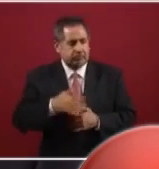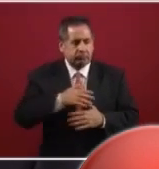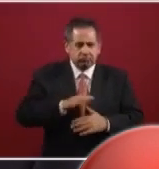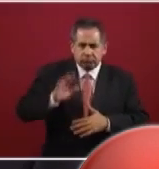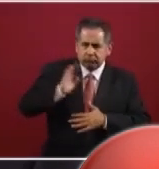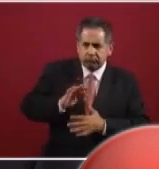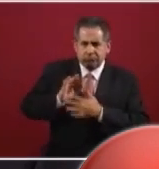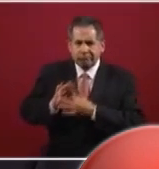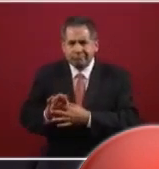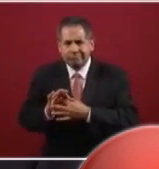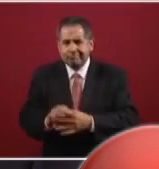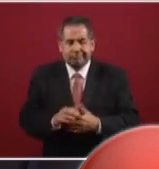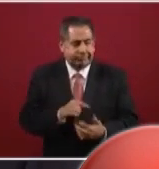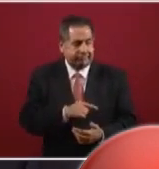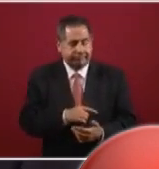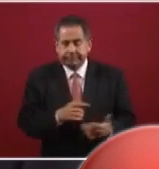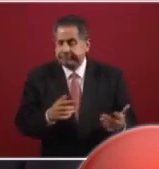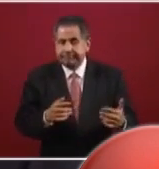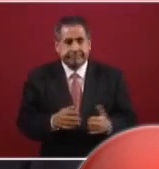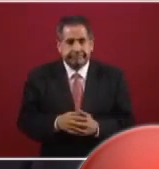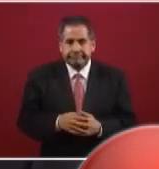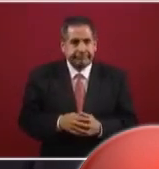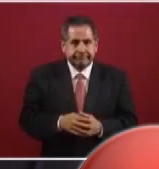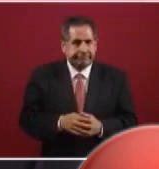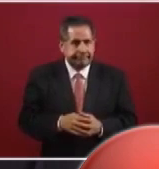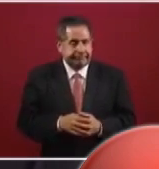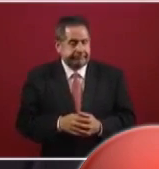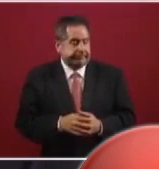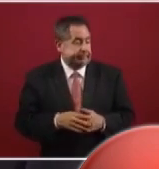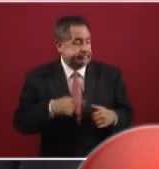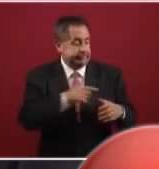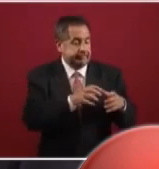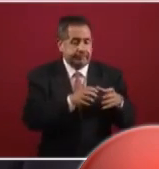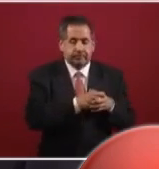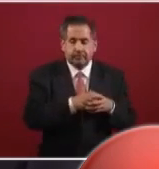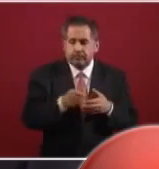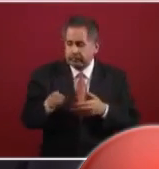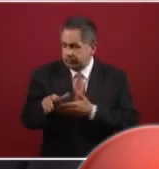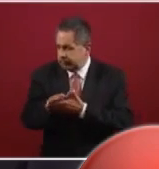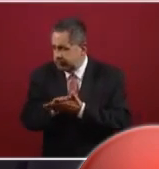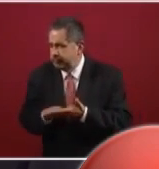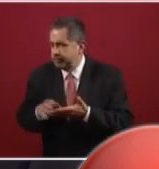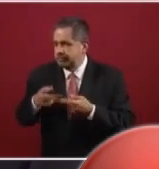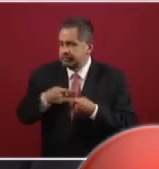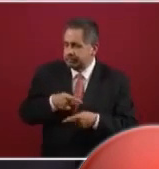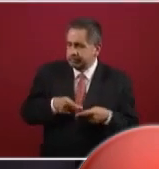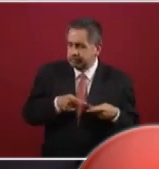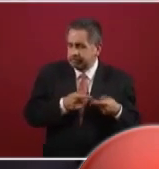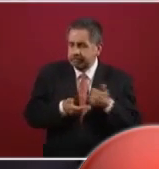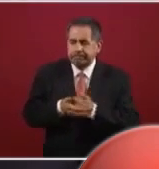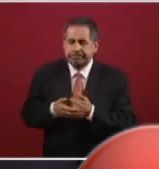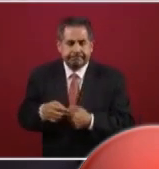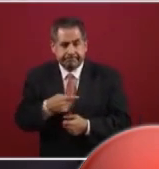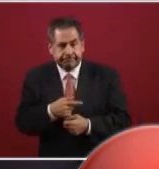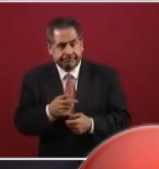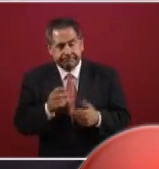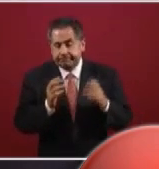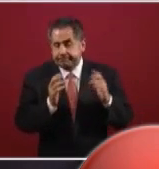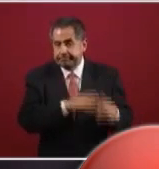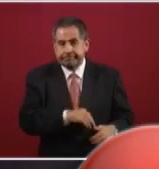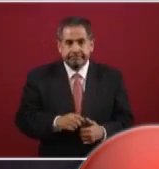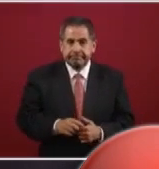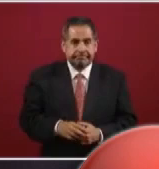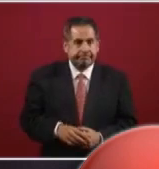comprometidos con los humildes, con los desposeídos.